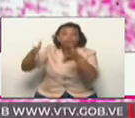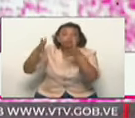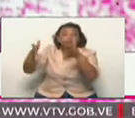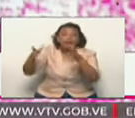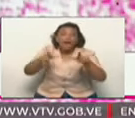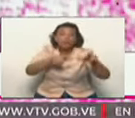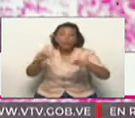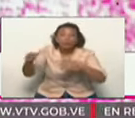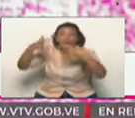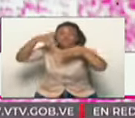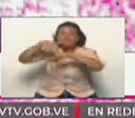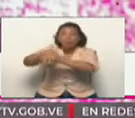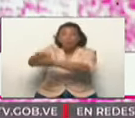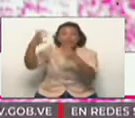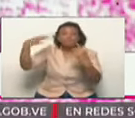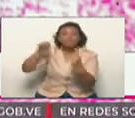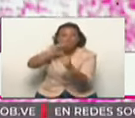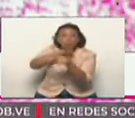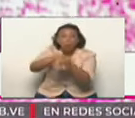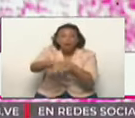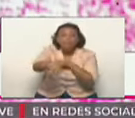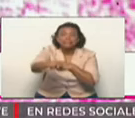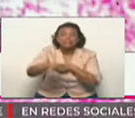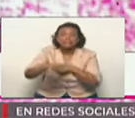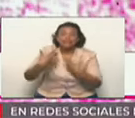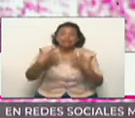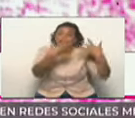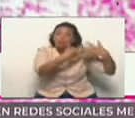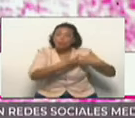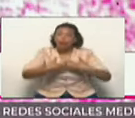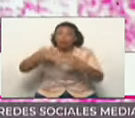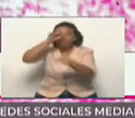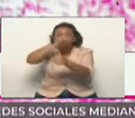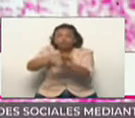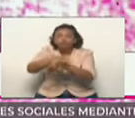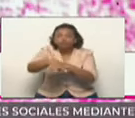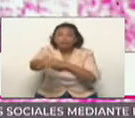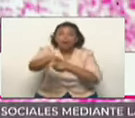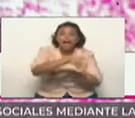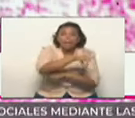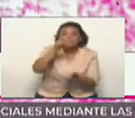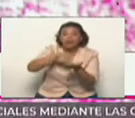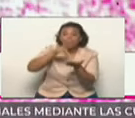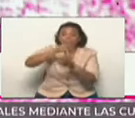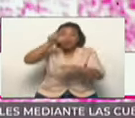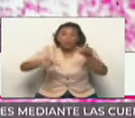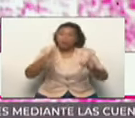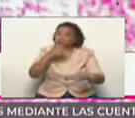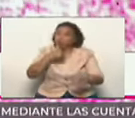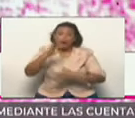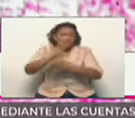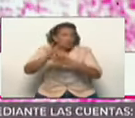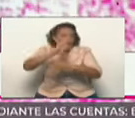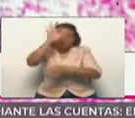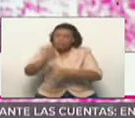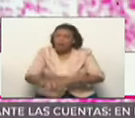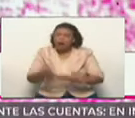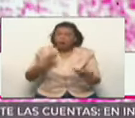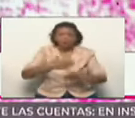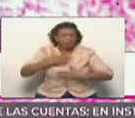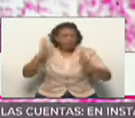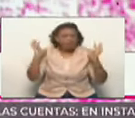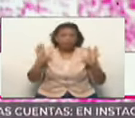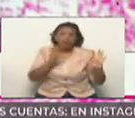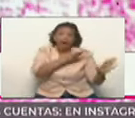e influenciadas por la diplomacia imperial de los Estados Unidos. Ahí prácticamente no hay funcionario que no